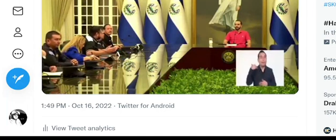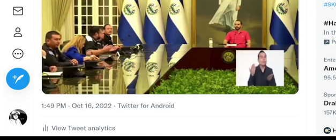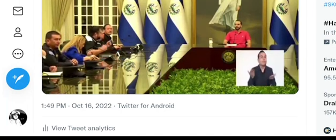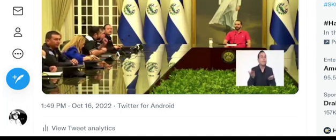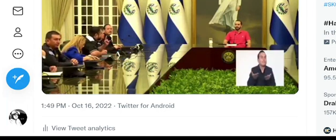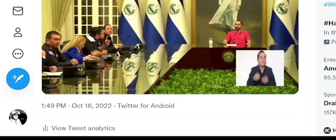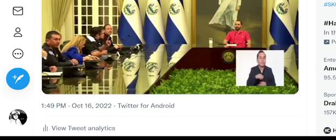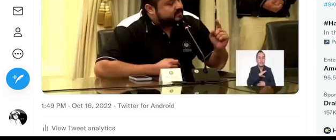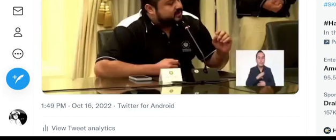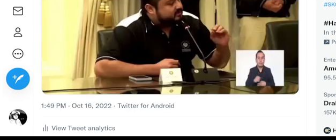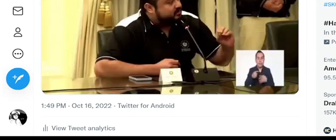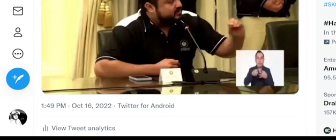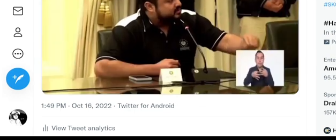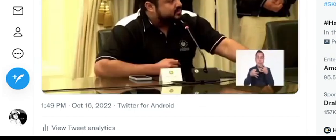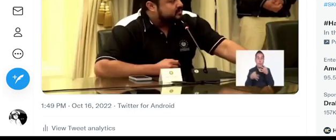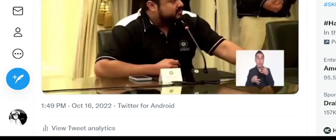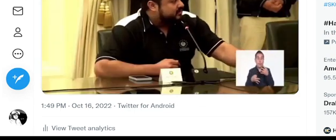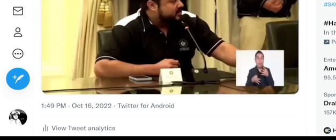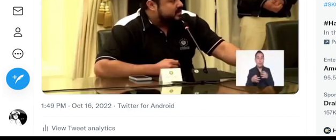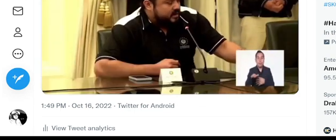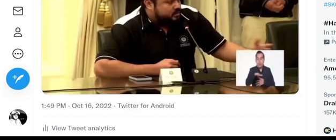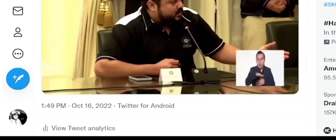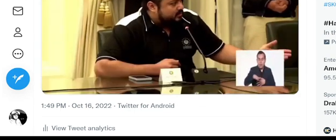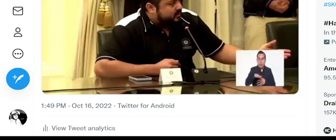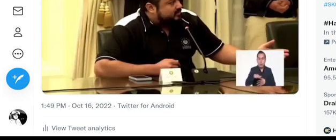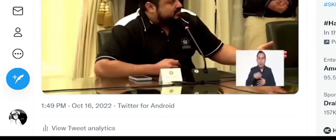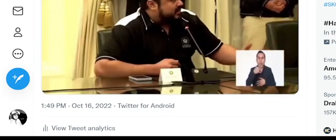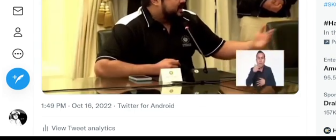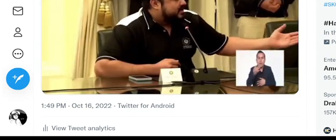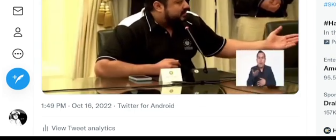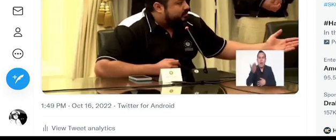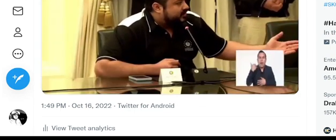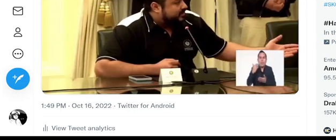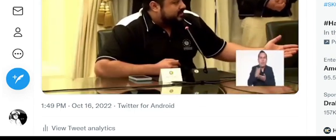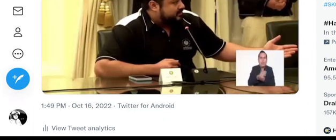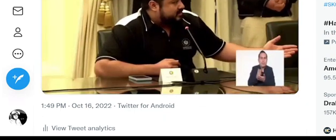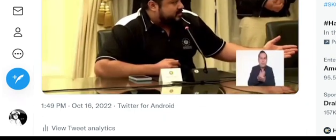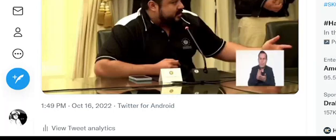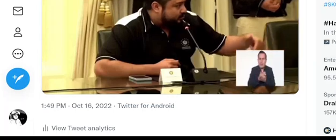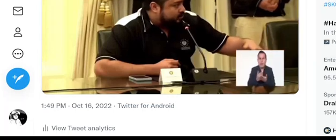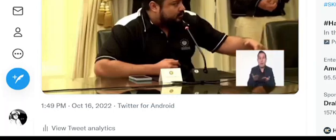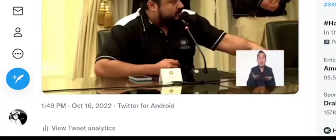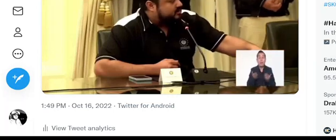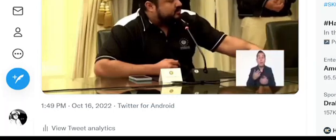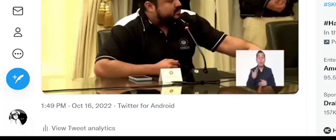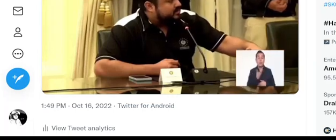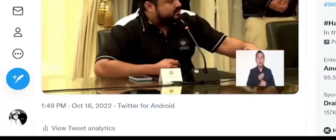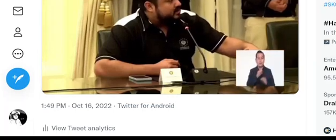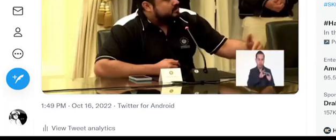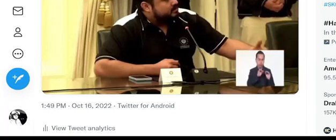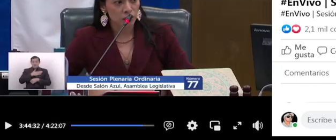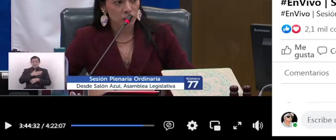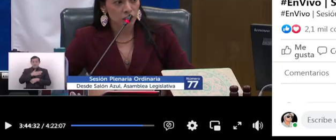en este país. Es más, la ley penitenciaria habla de los centros de admisión y nunca lo habían… Era incumplida la ley. Y nosotros hoy estamos